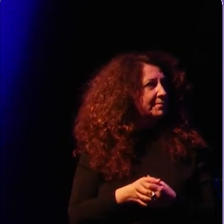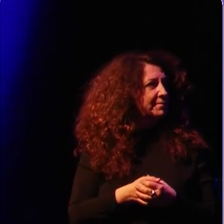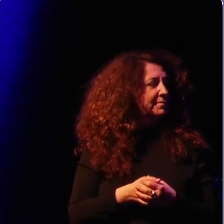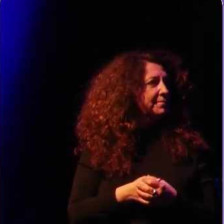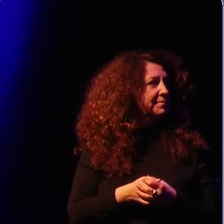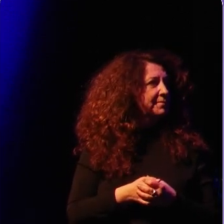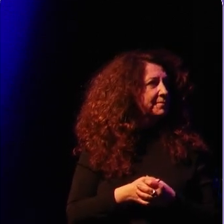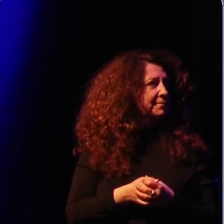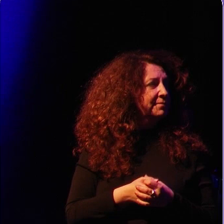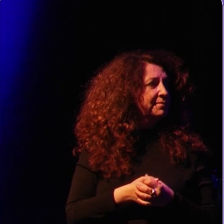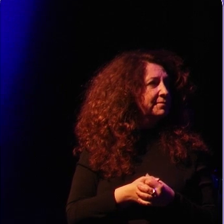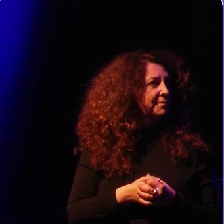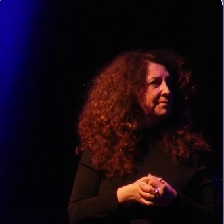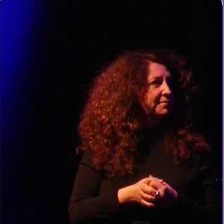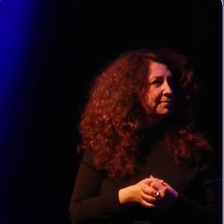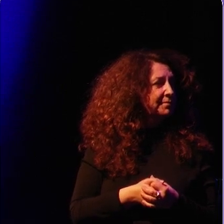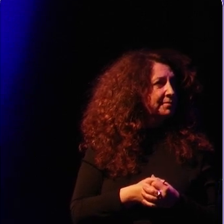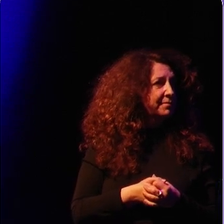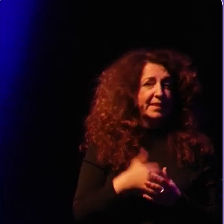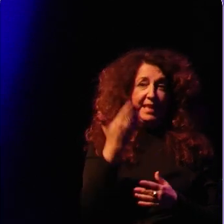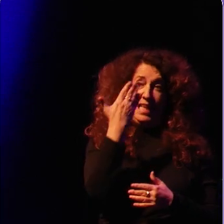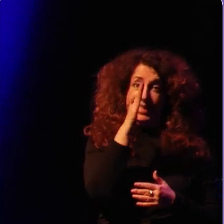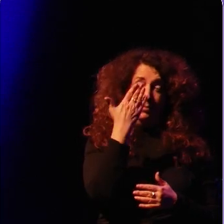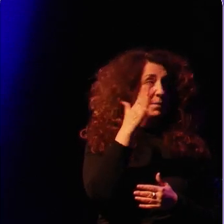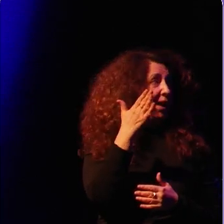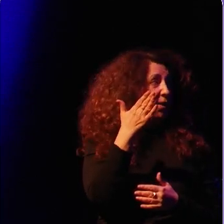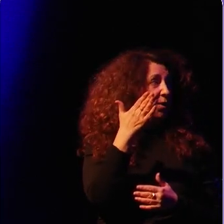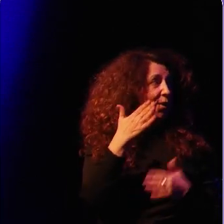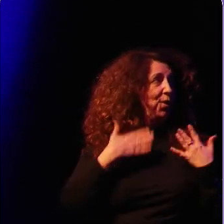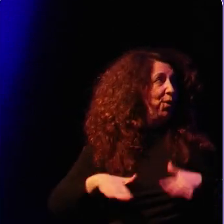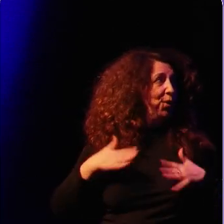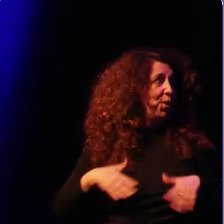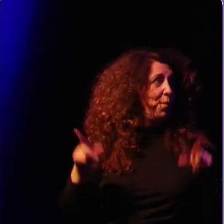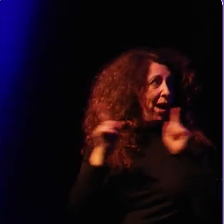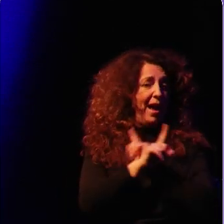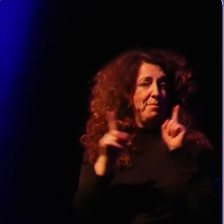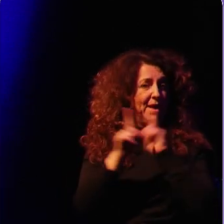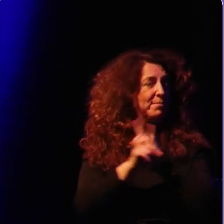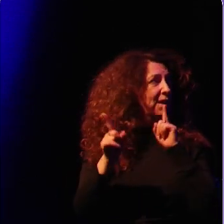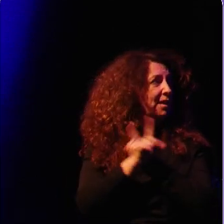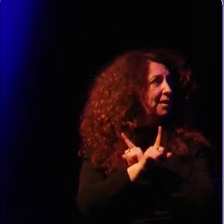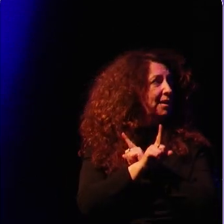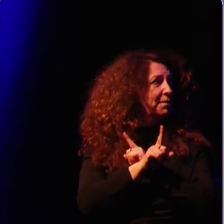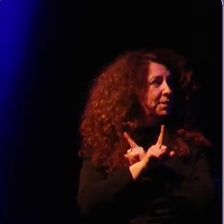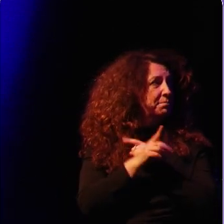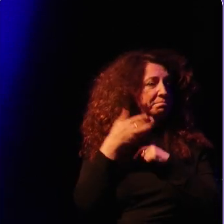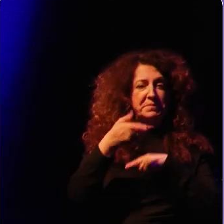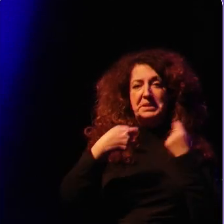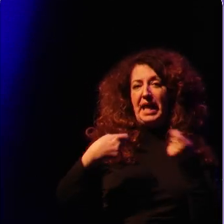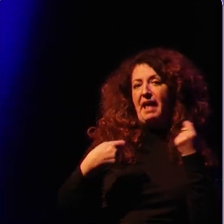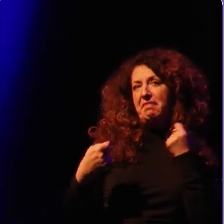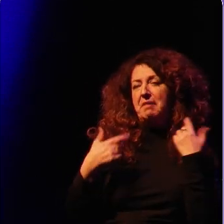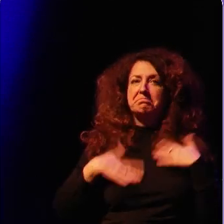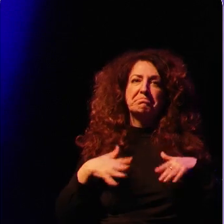Aquí está lo que decía, esto para el espejo y cambiarnos de ropa en una tienda.